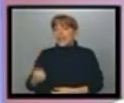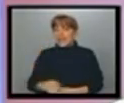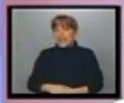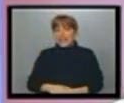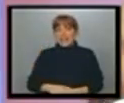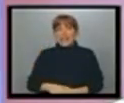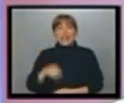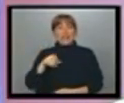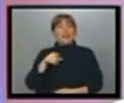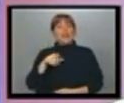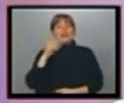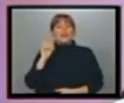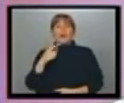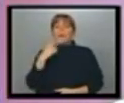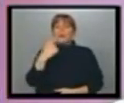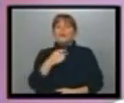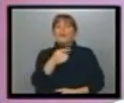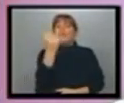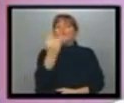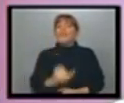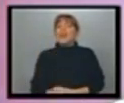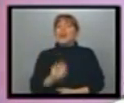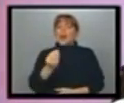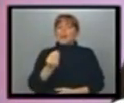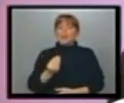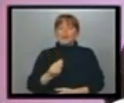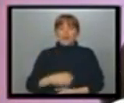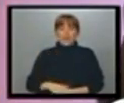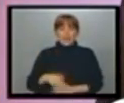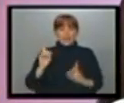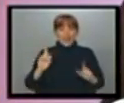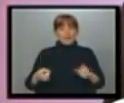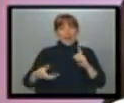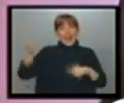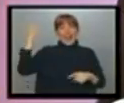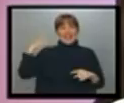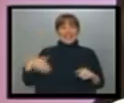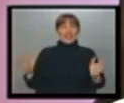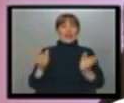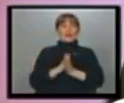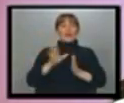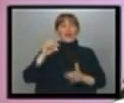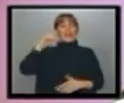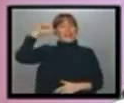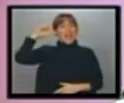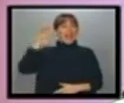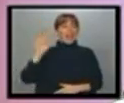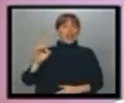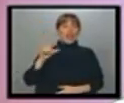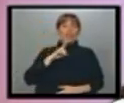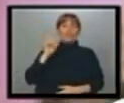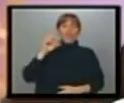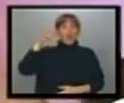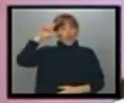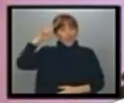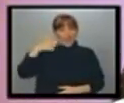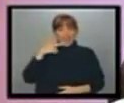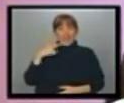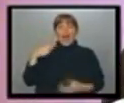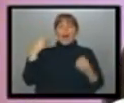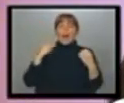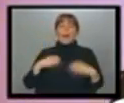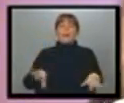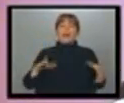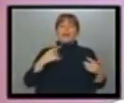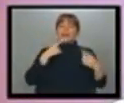tan delgada. Pero vamos a hablar de eso. Estuvimos ayer con Diego Torres, que comienza a presentarse en una serie de shows en el Gran